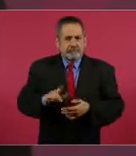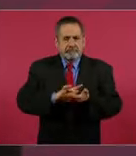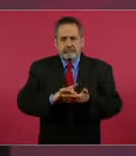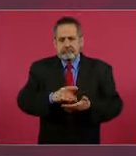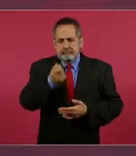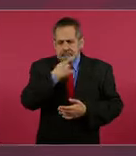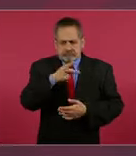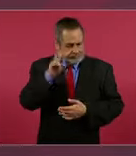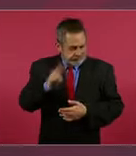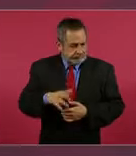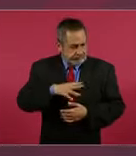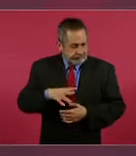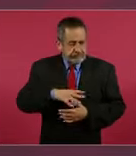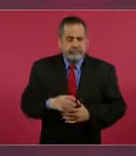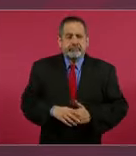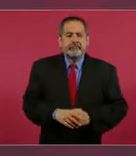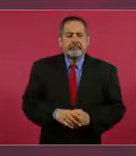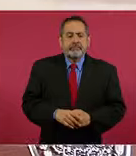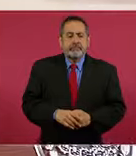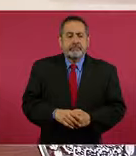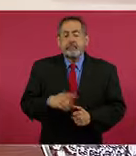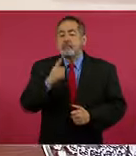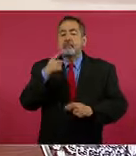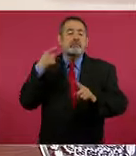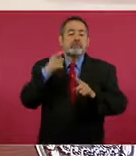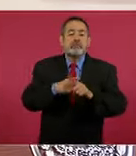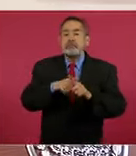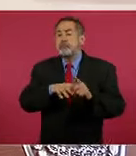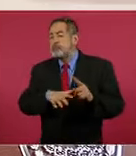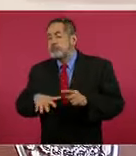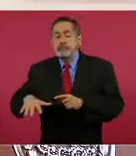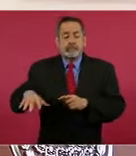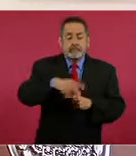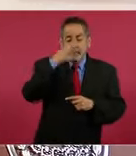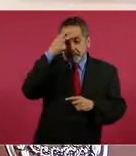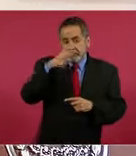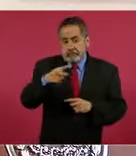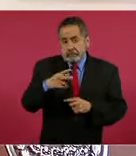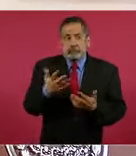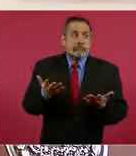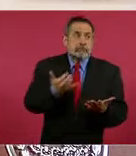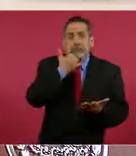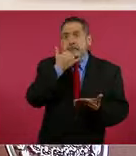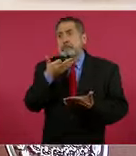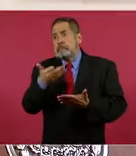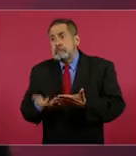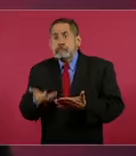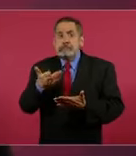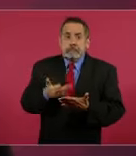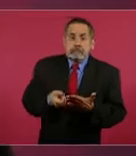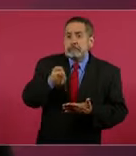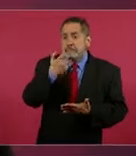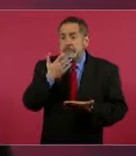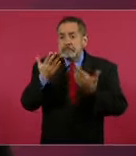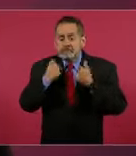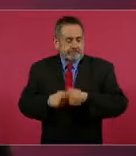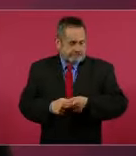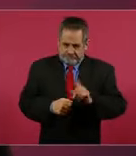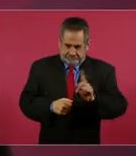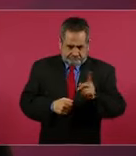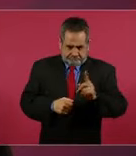es que a ningún mexicano le falte las medicinas